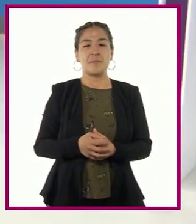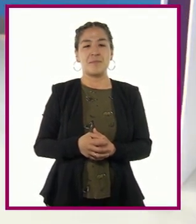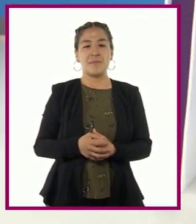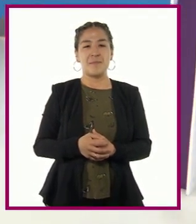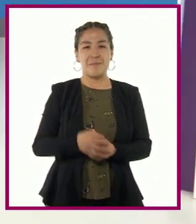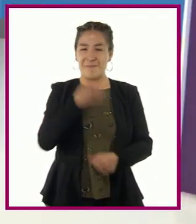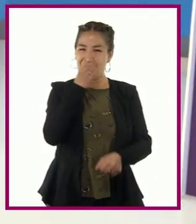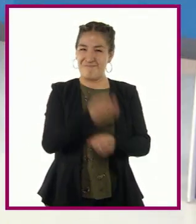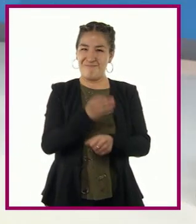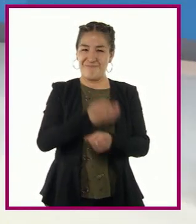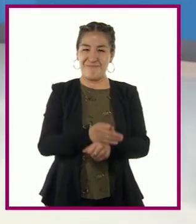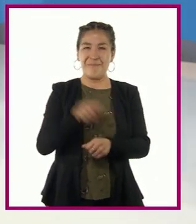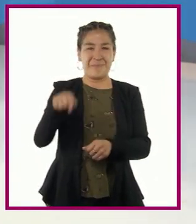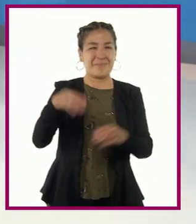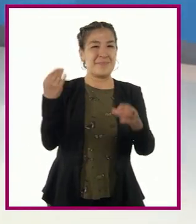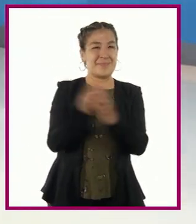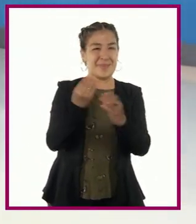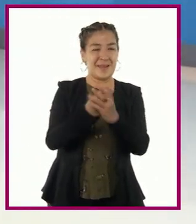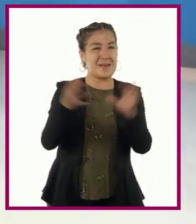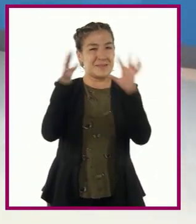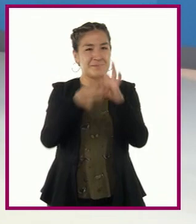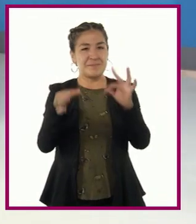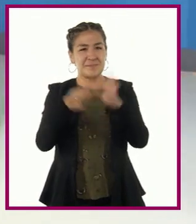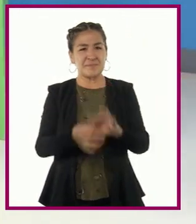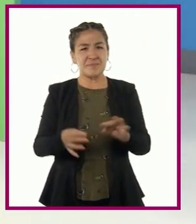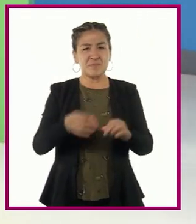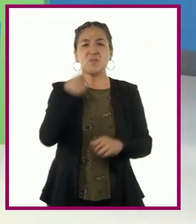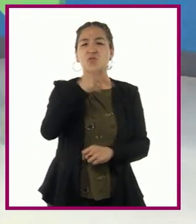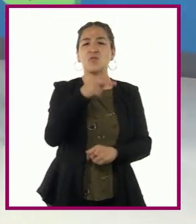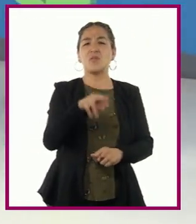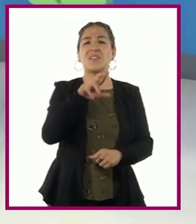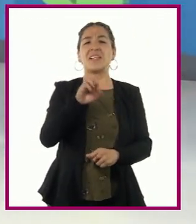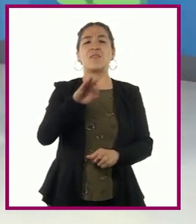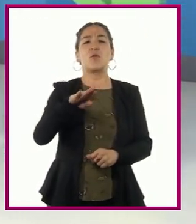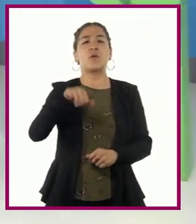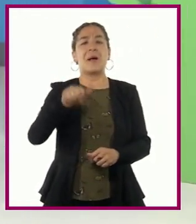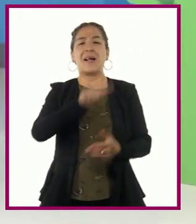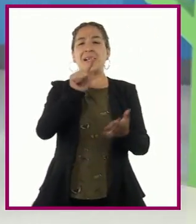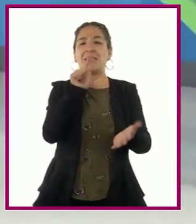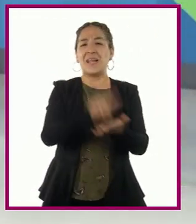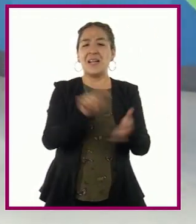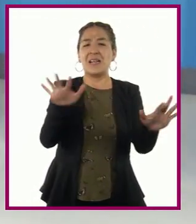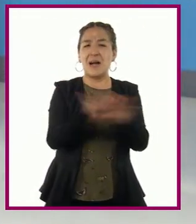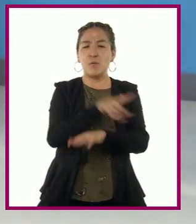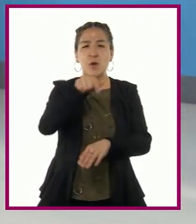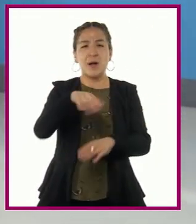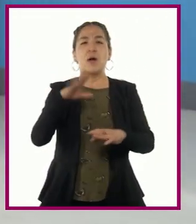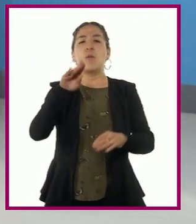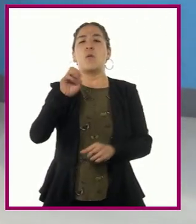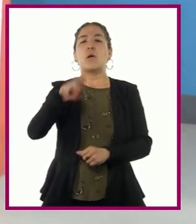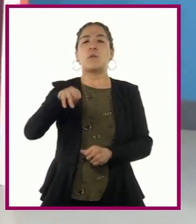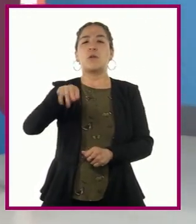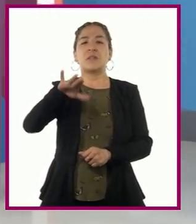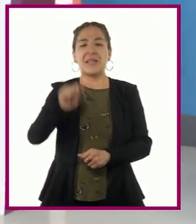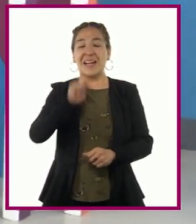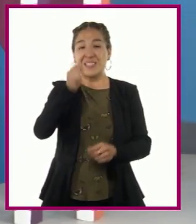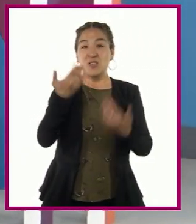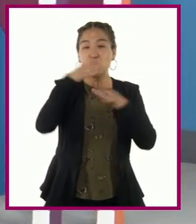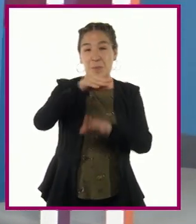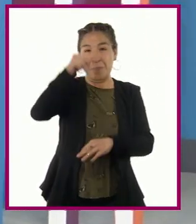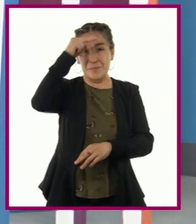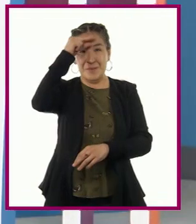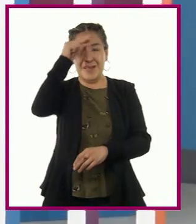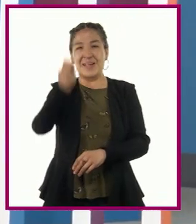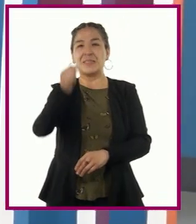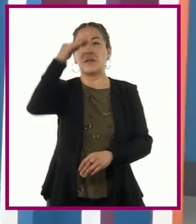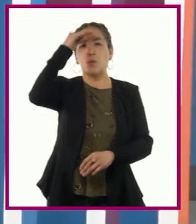Como revisamos en esta sesión, las reformas borbónicas influenciadas por el pensamiento ilustrado fueron una serie de